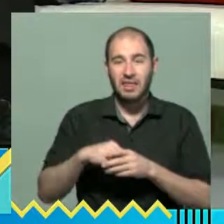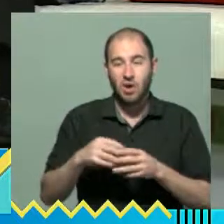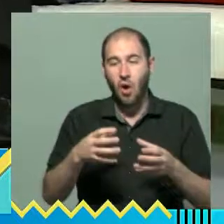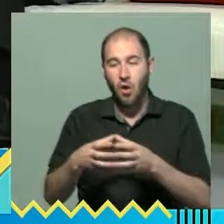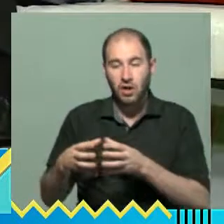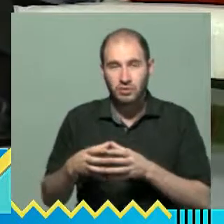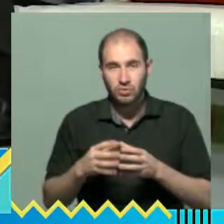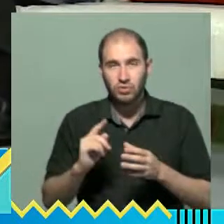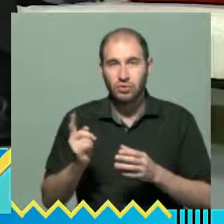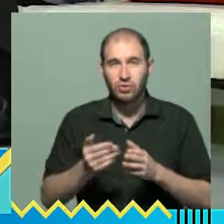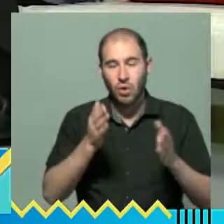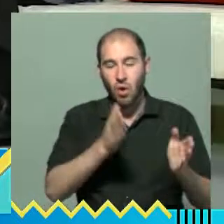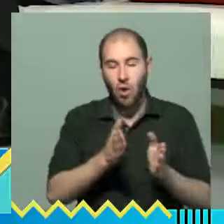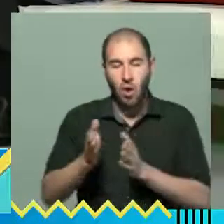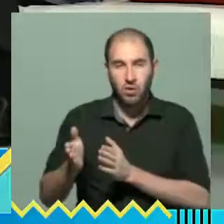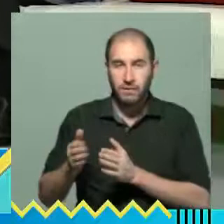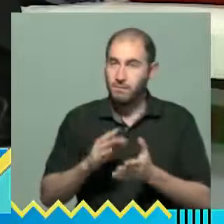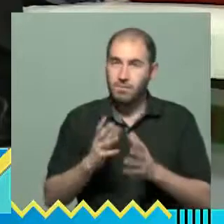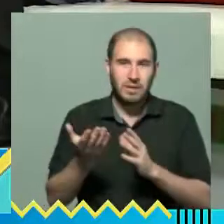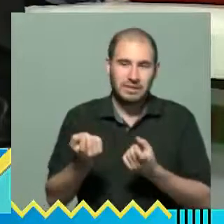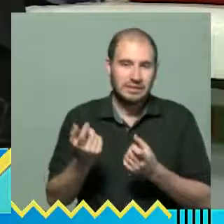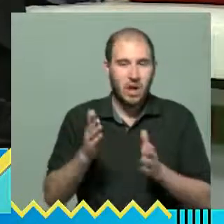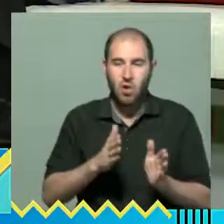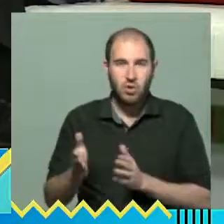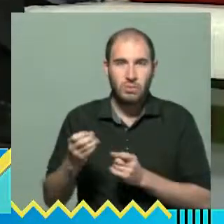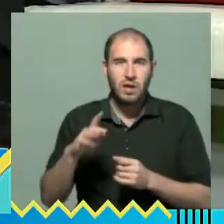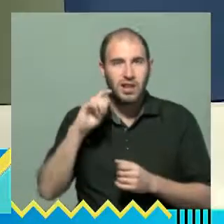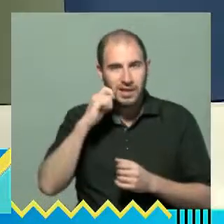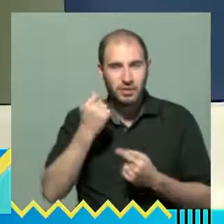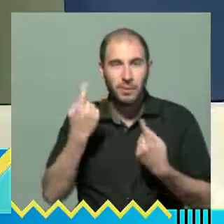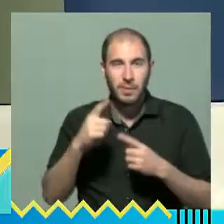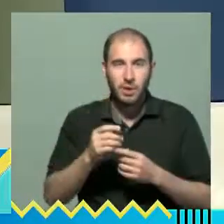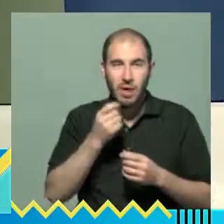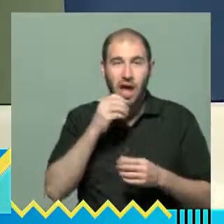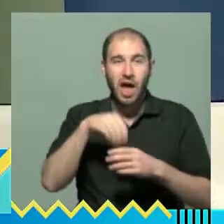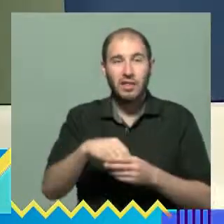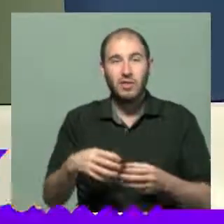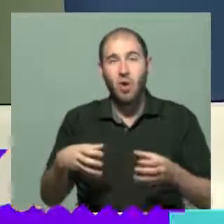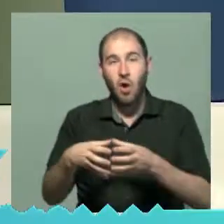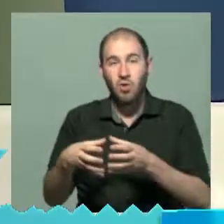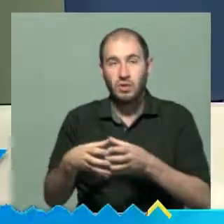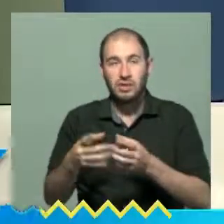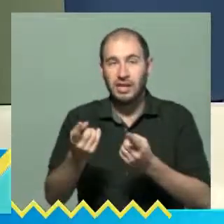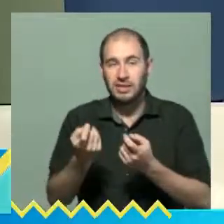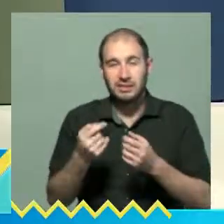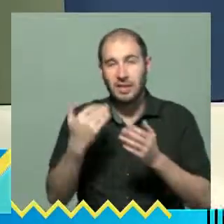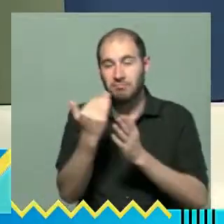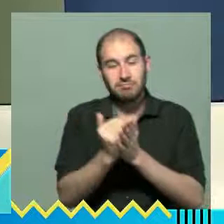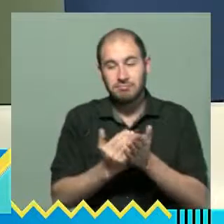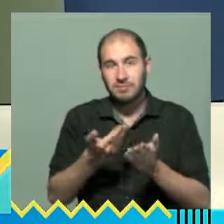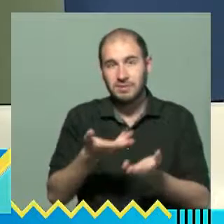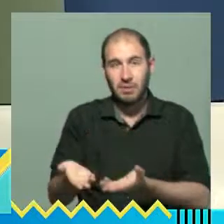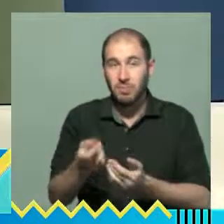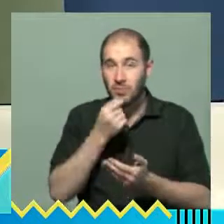organizaciones nosotros tenemos que sistematizar esto de alguna manera. Porque esto es muy lindo, pero cuando uno está dentro de una organización uno tiene que entregar resultados. Porque si uno no